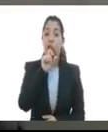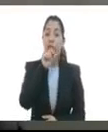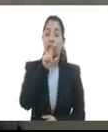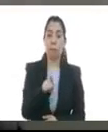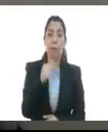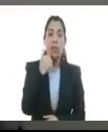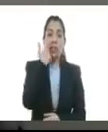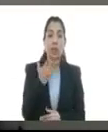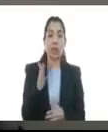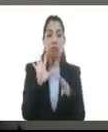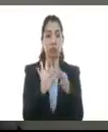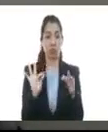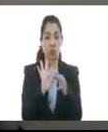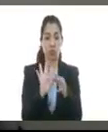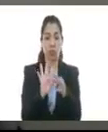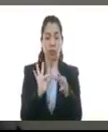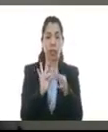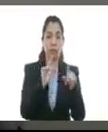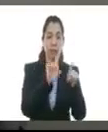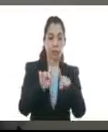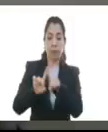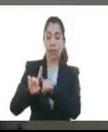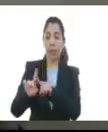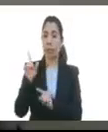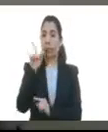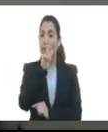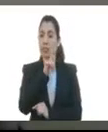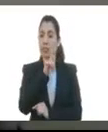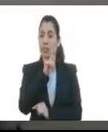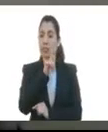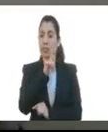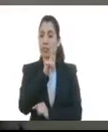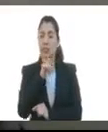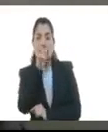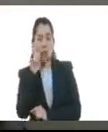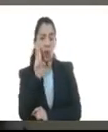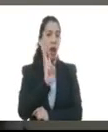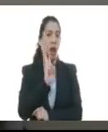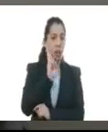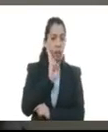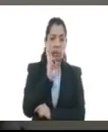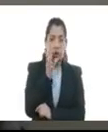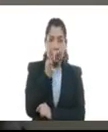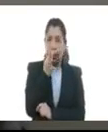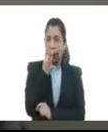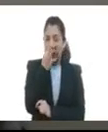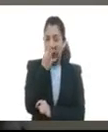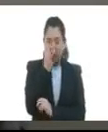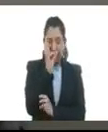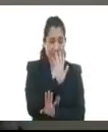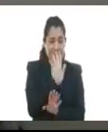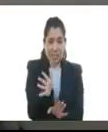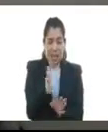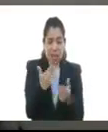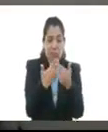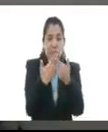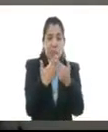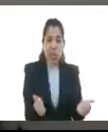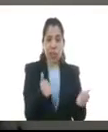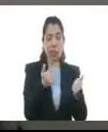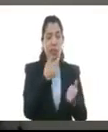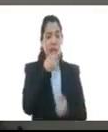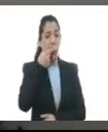todas esas lenguas que están casi en peligro de extinción, ¿no? Justo como lo comentaba